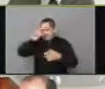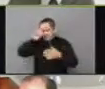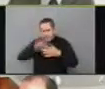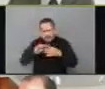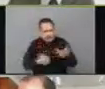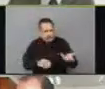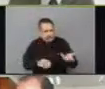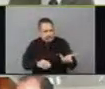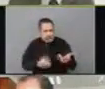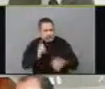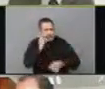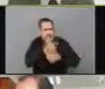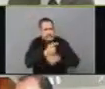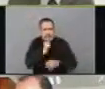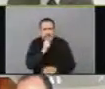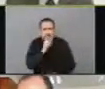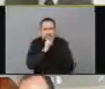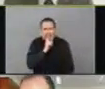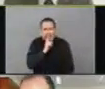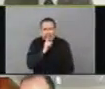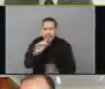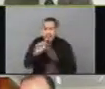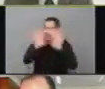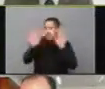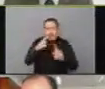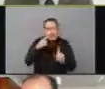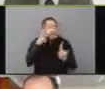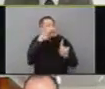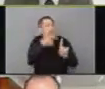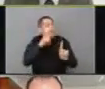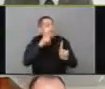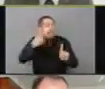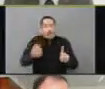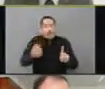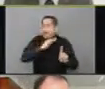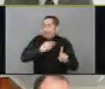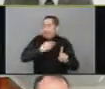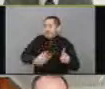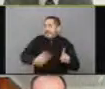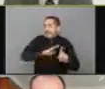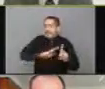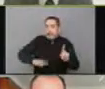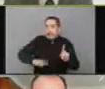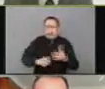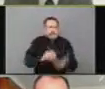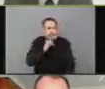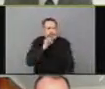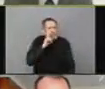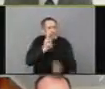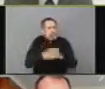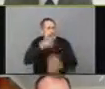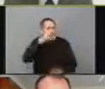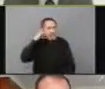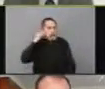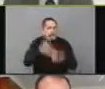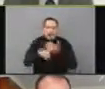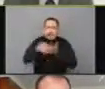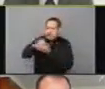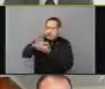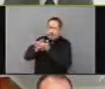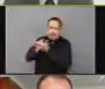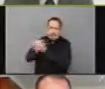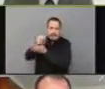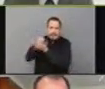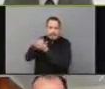plenamente identificable. Plenamente identificable como exige la jurisprudencia de la Sala Superior. Desde luego